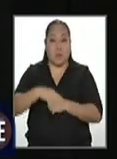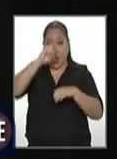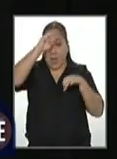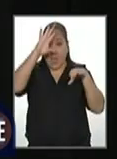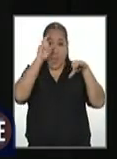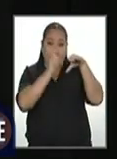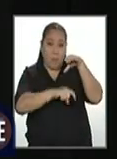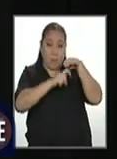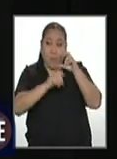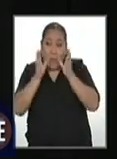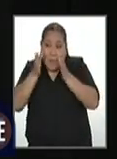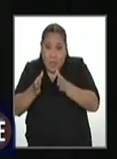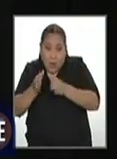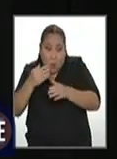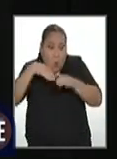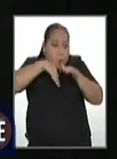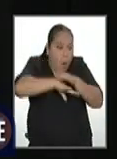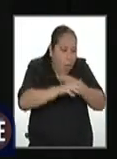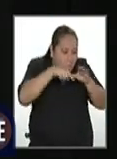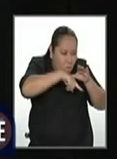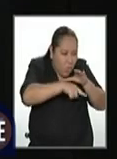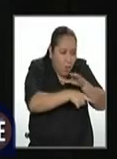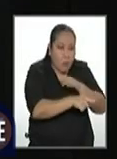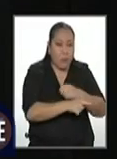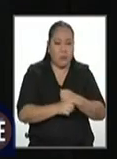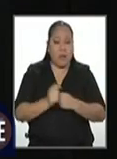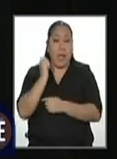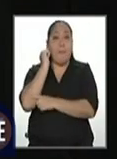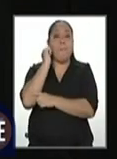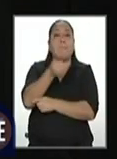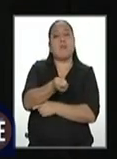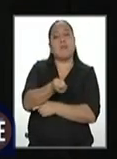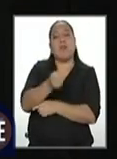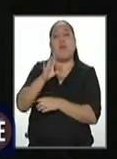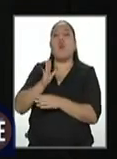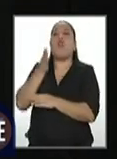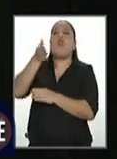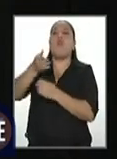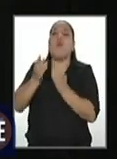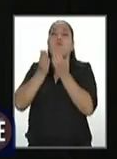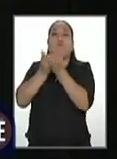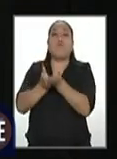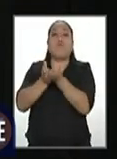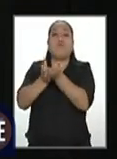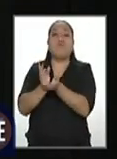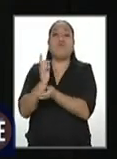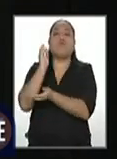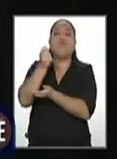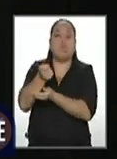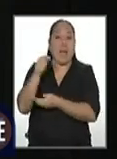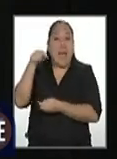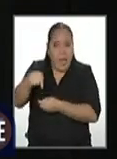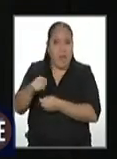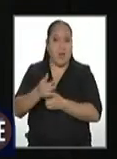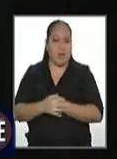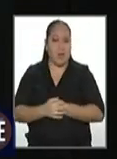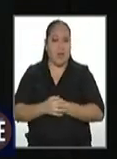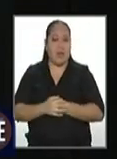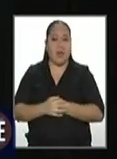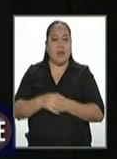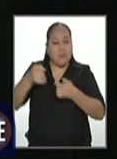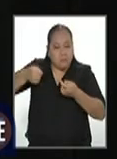en el socavón, la crea el pescador cuando se va al mar, la crea el agricultor cuando